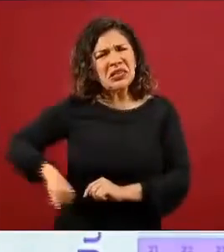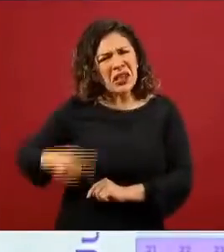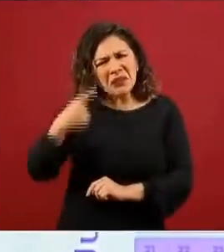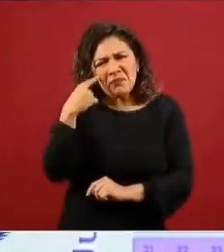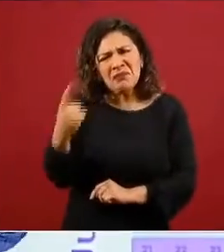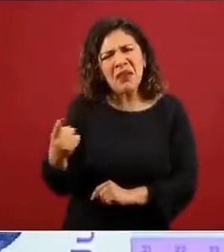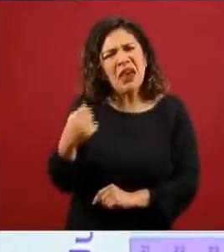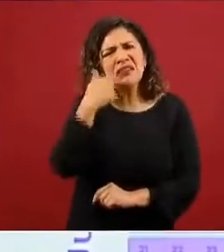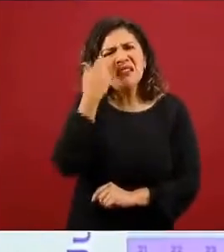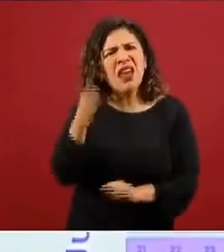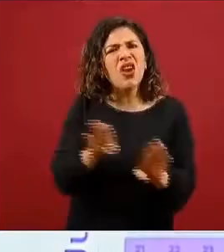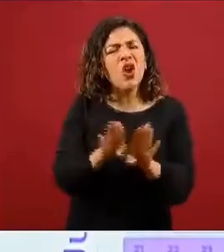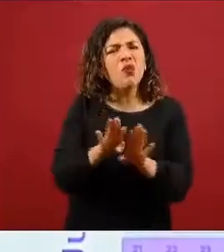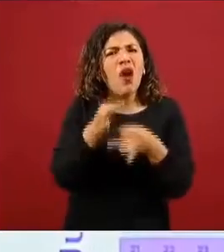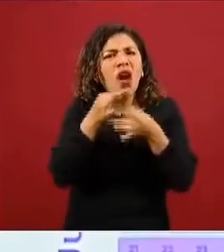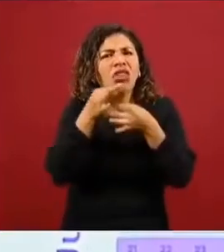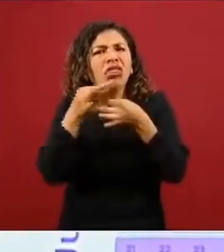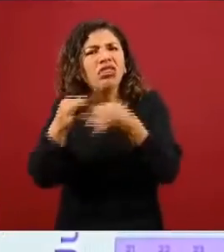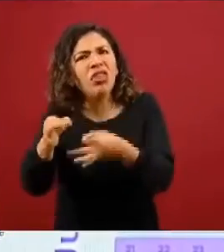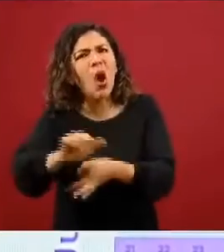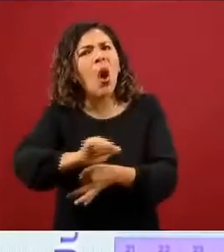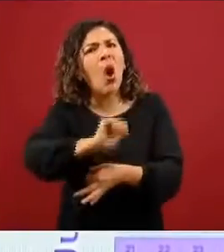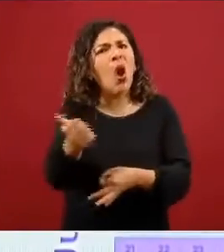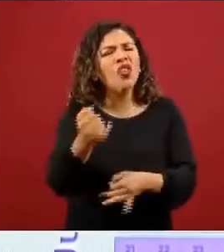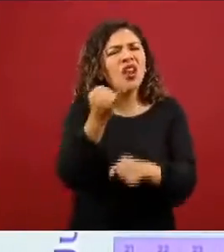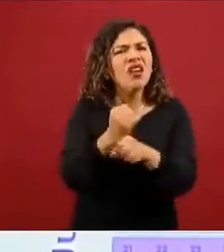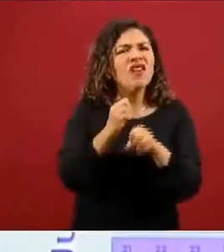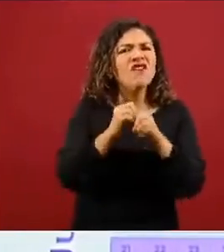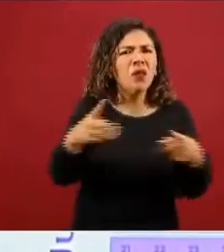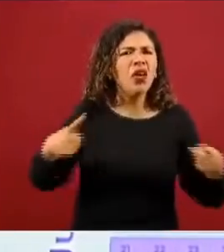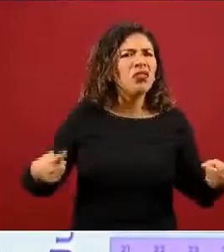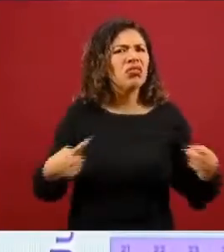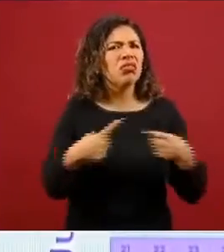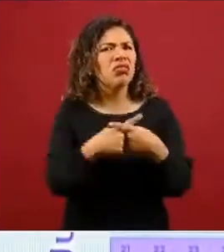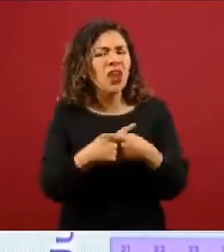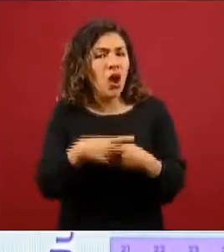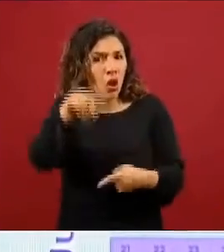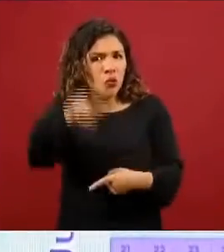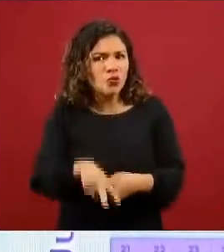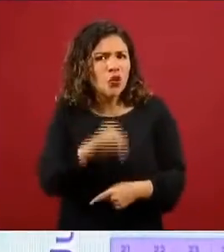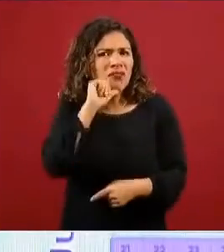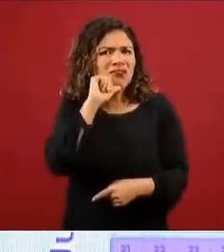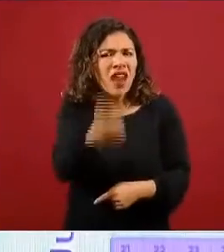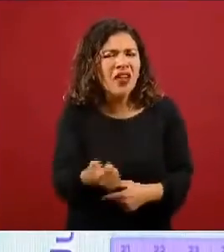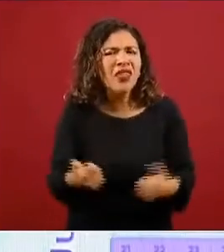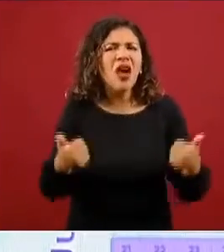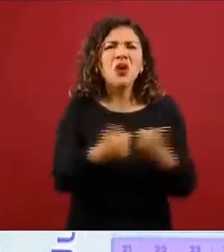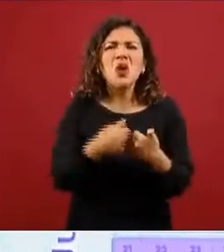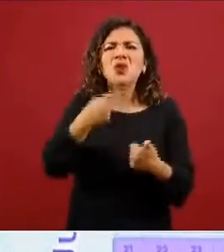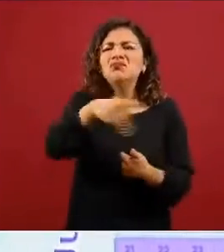sociedad en distraer la atención, en cambiar la realidad a través